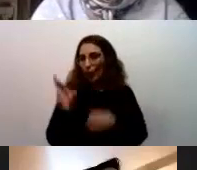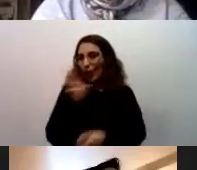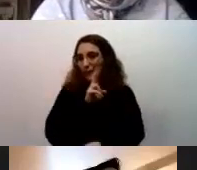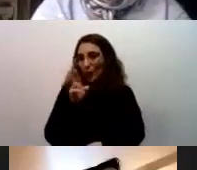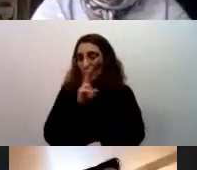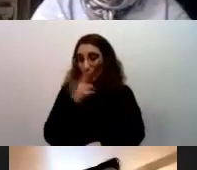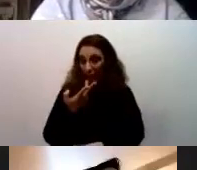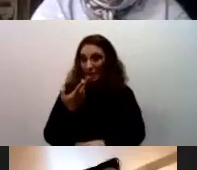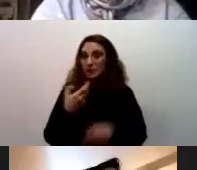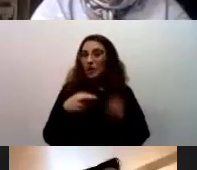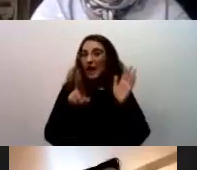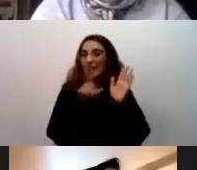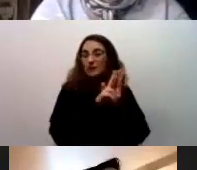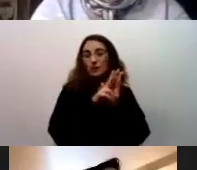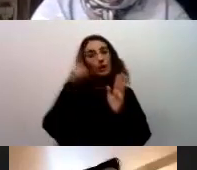la resolución